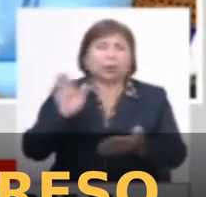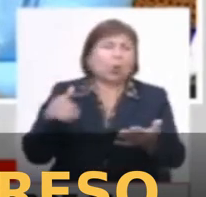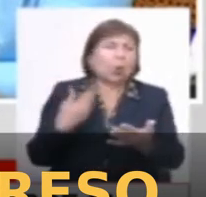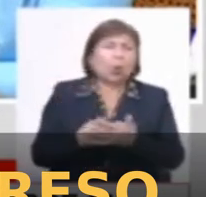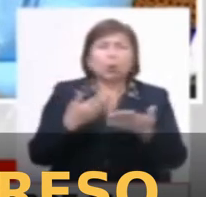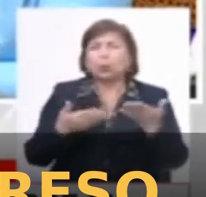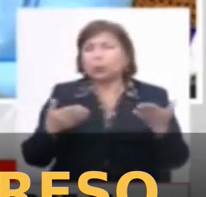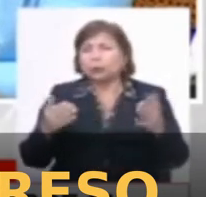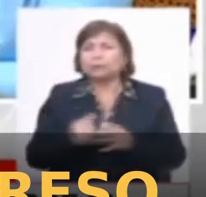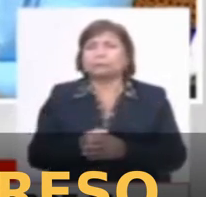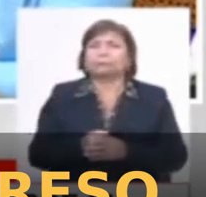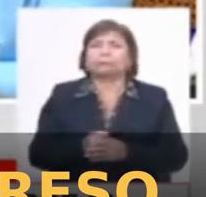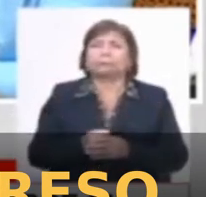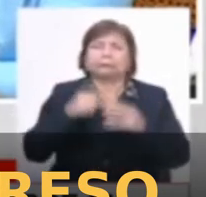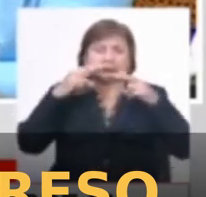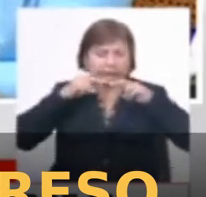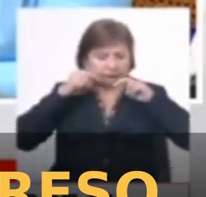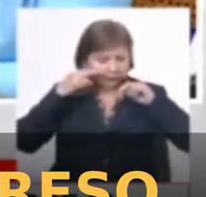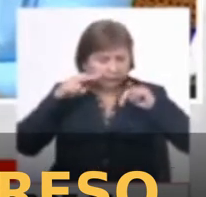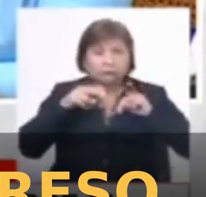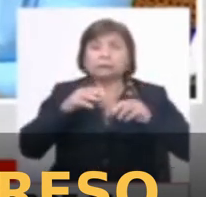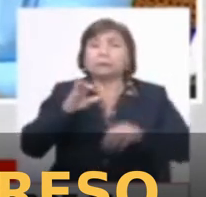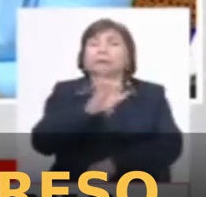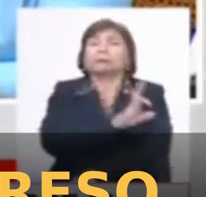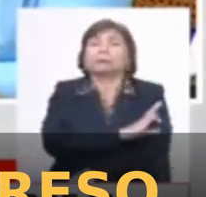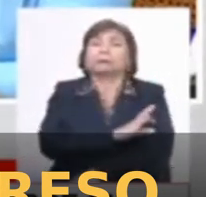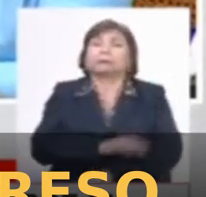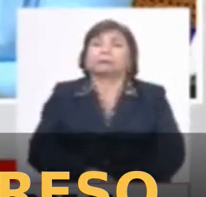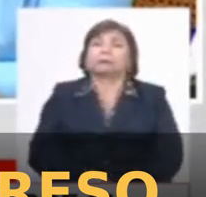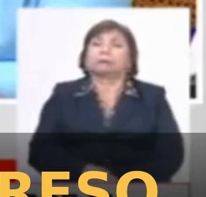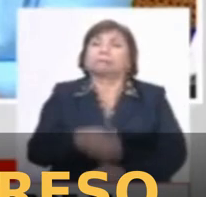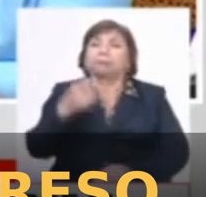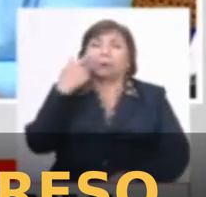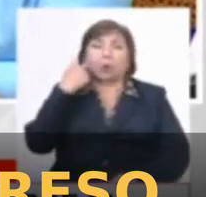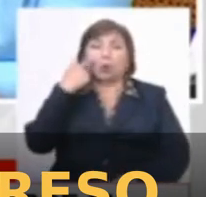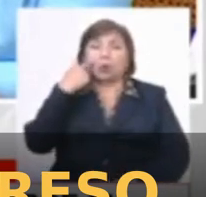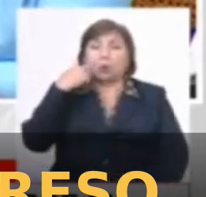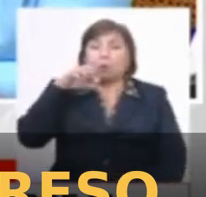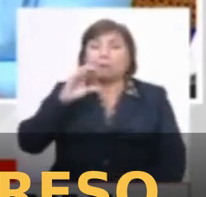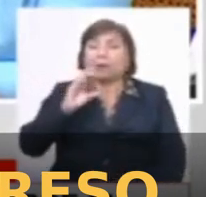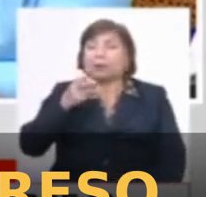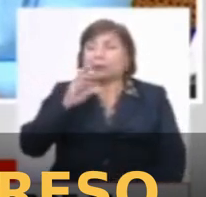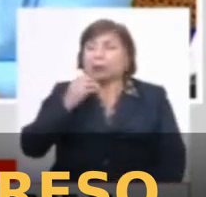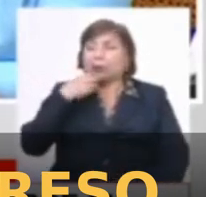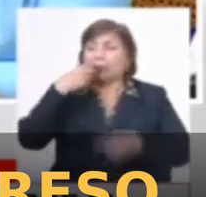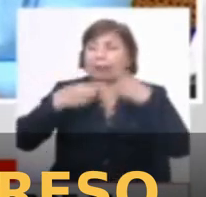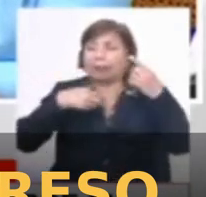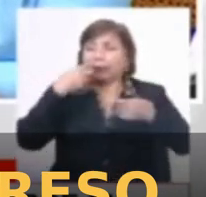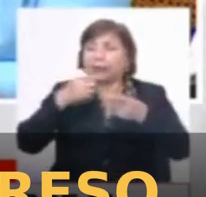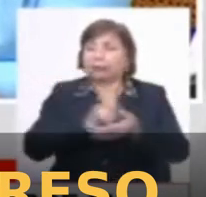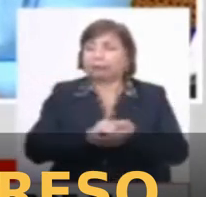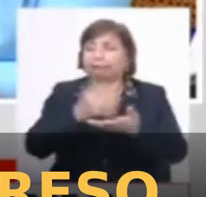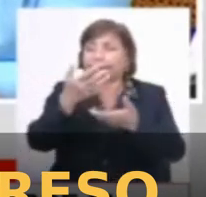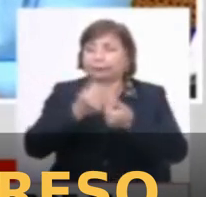proceso, todas estas investigaciones que se han dado por parte de la Fiscalía, el señor Pacheco le manifestó que